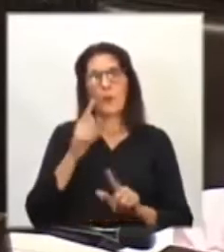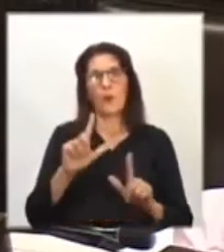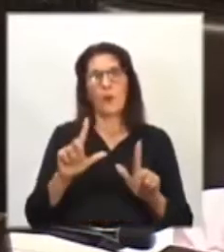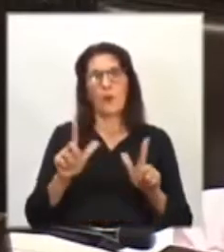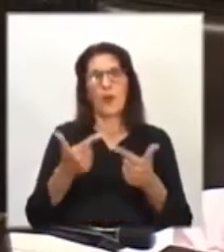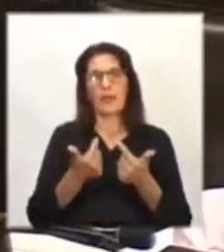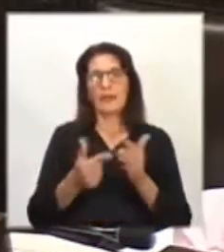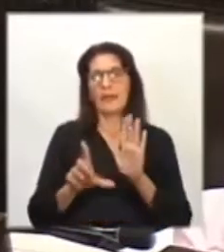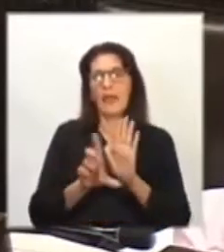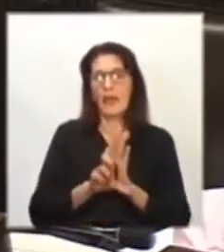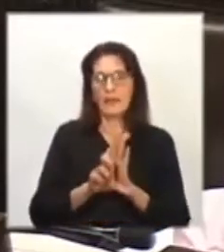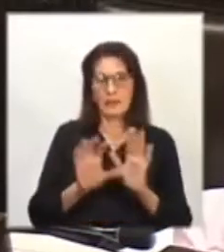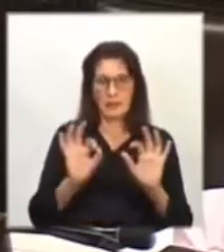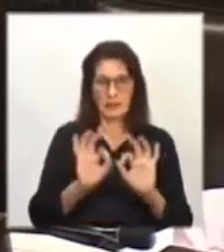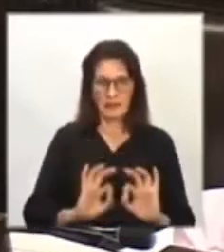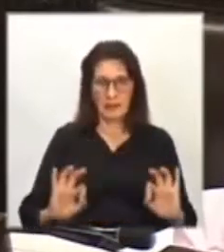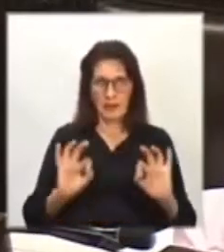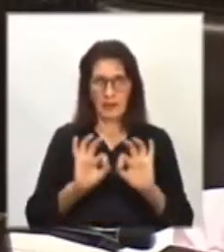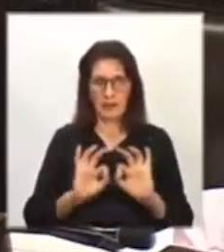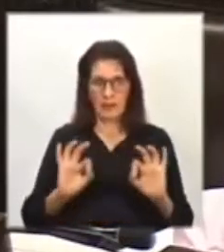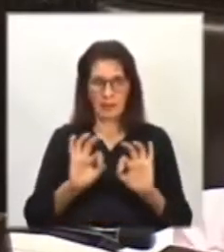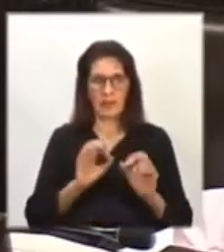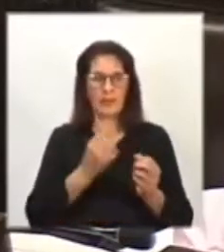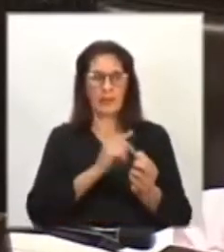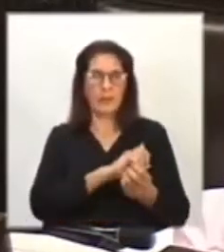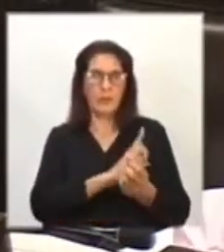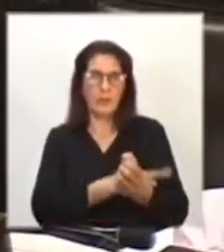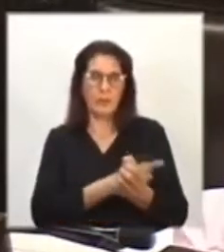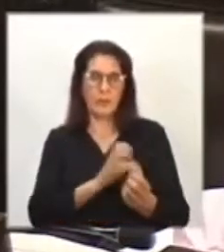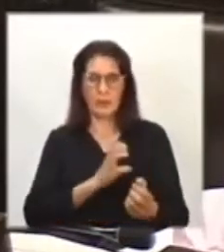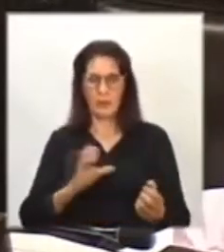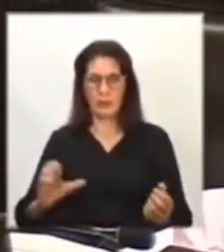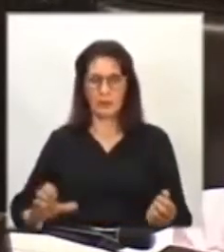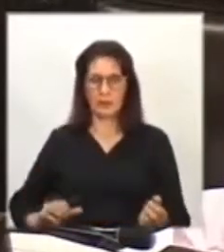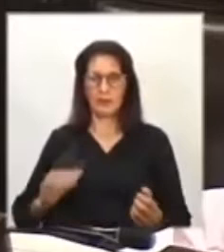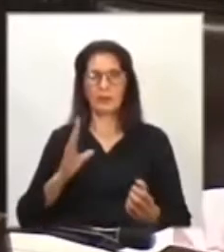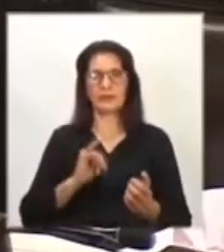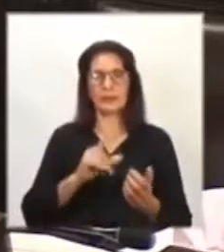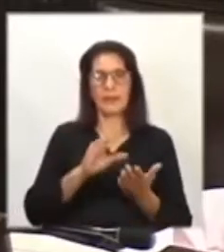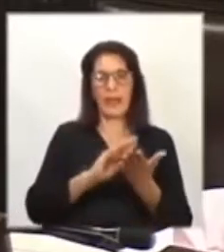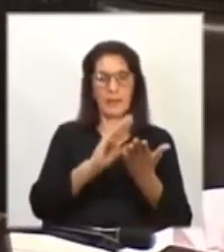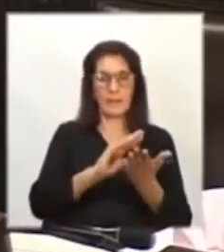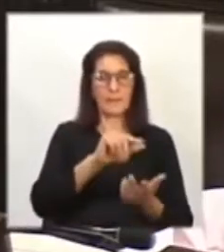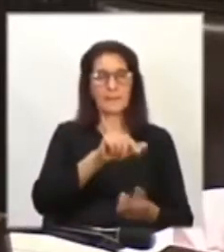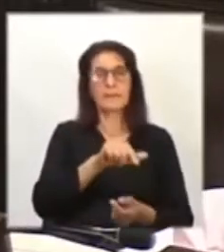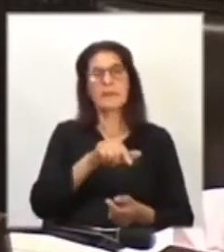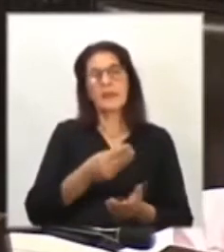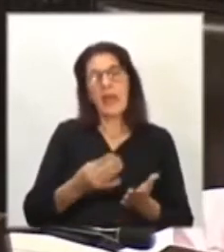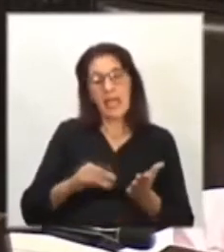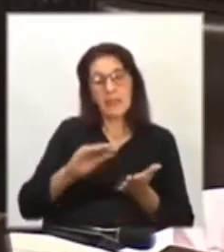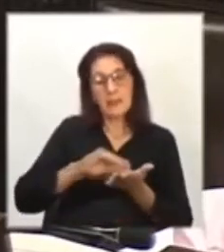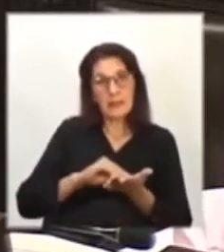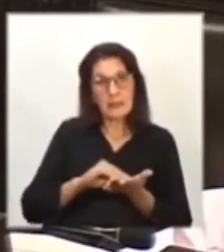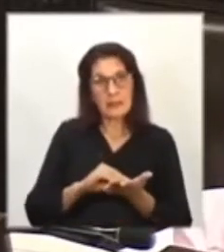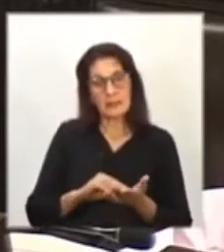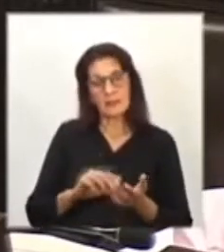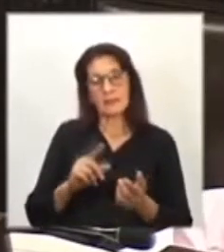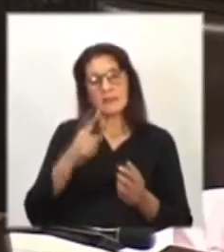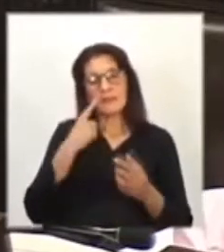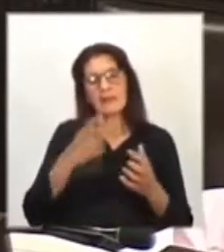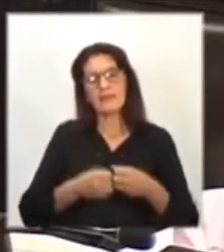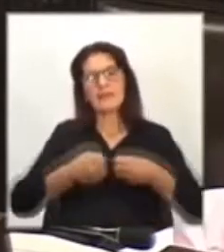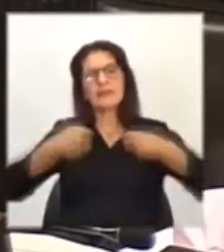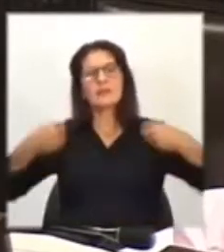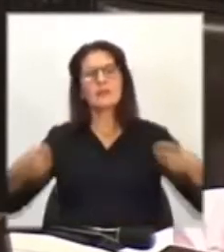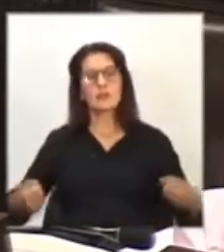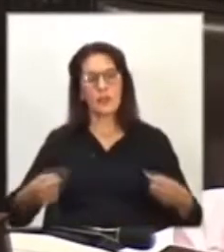ley del Poder Ejecutivo que autorice un monopolio en ese sentido. Y además, también dispuso una extensión del plazo